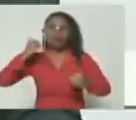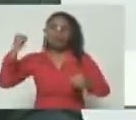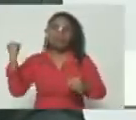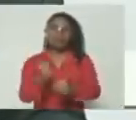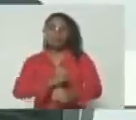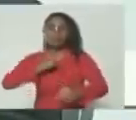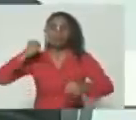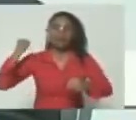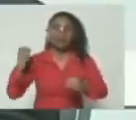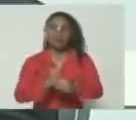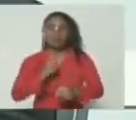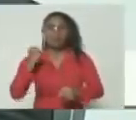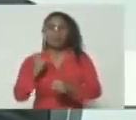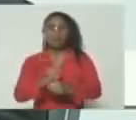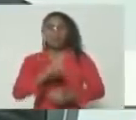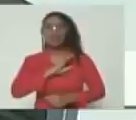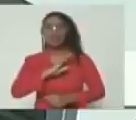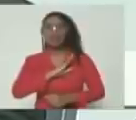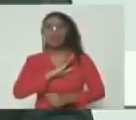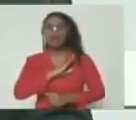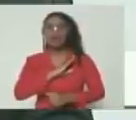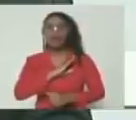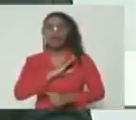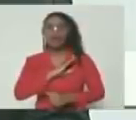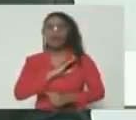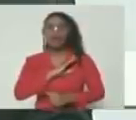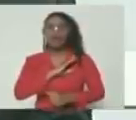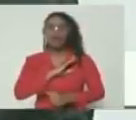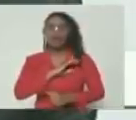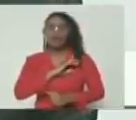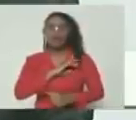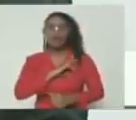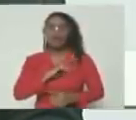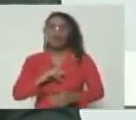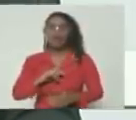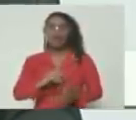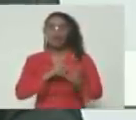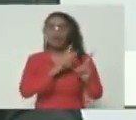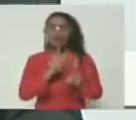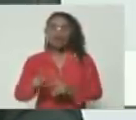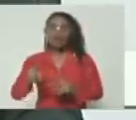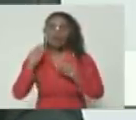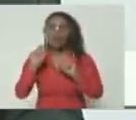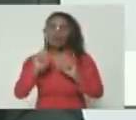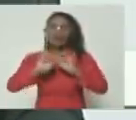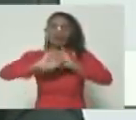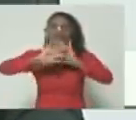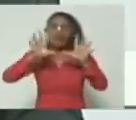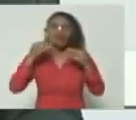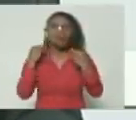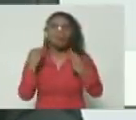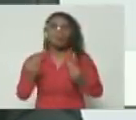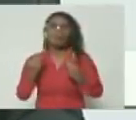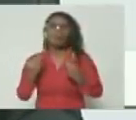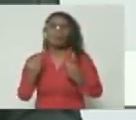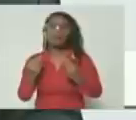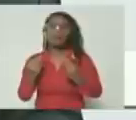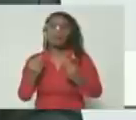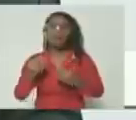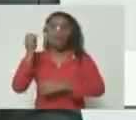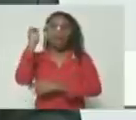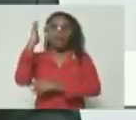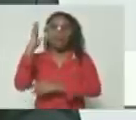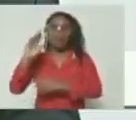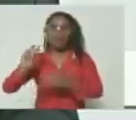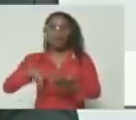para tener una agenda con puntos claros para la Asamblea